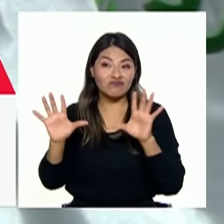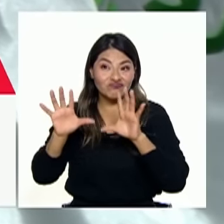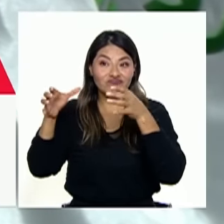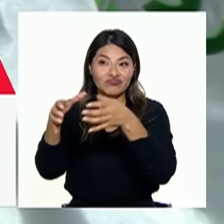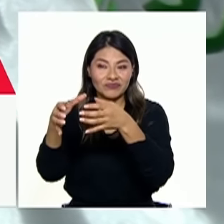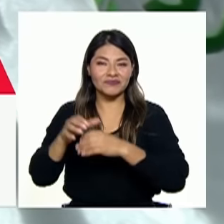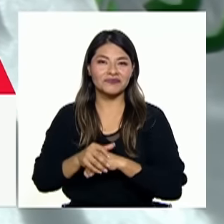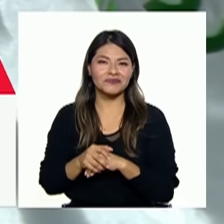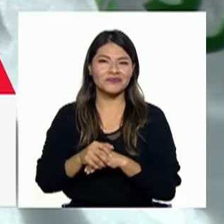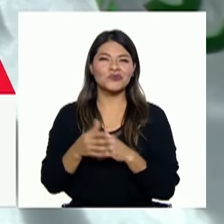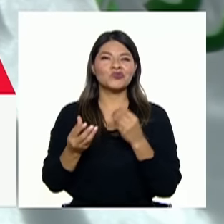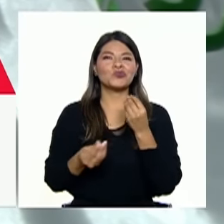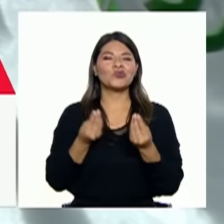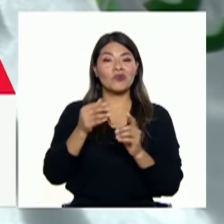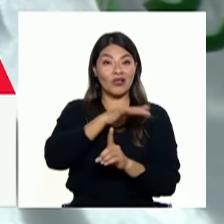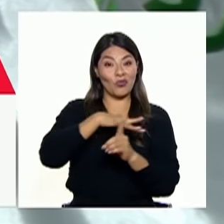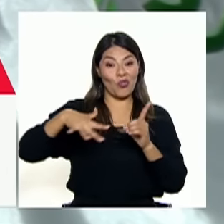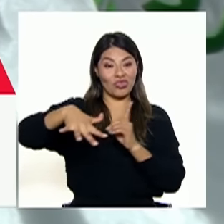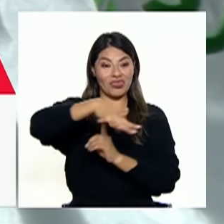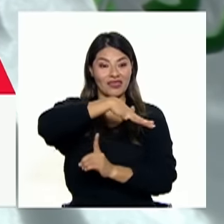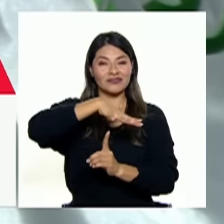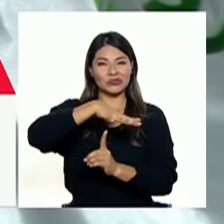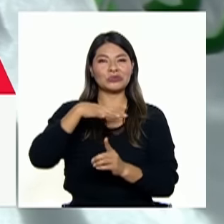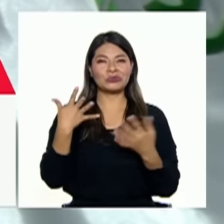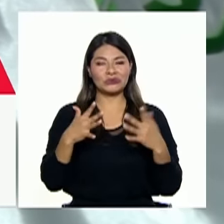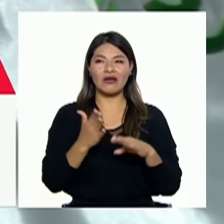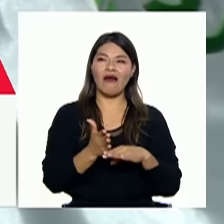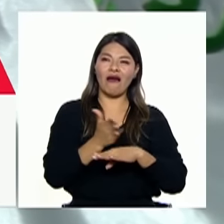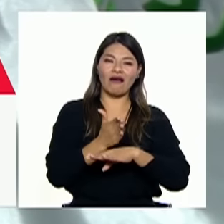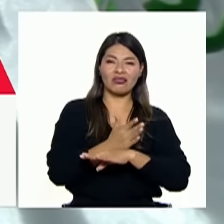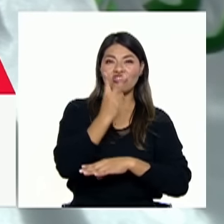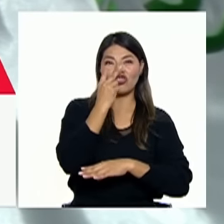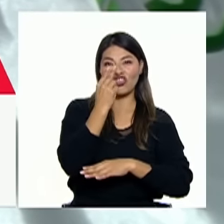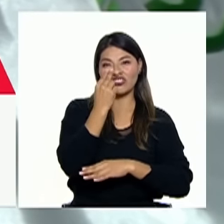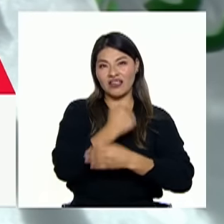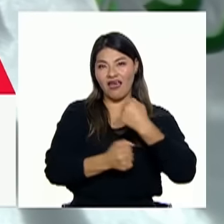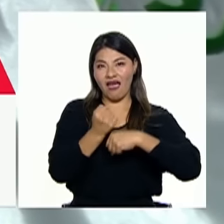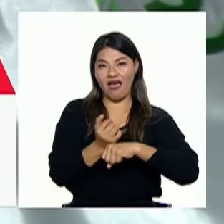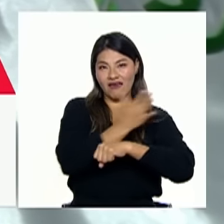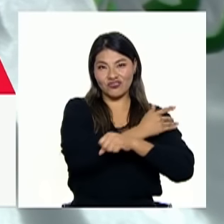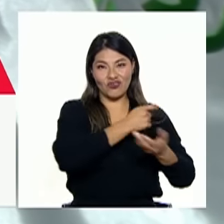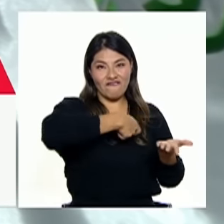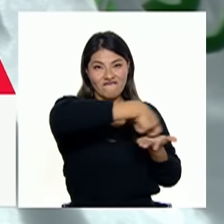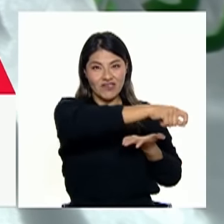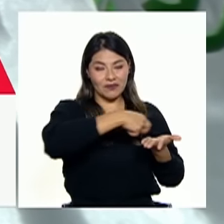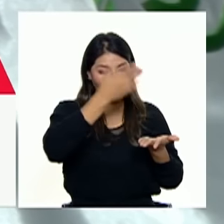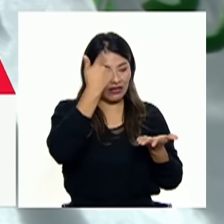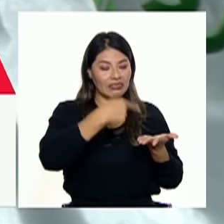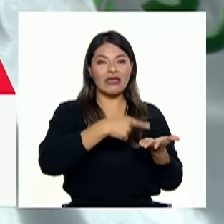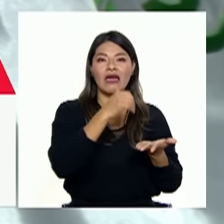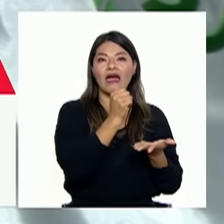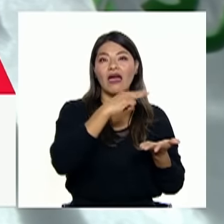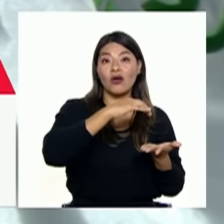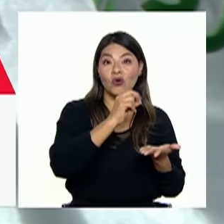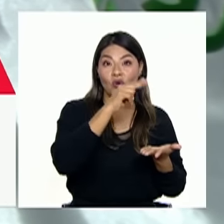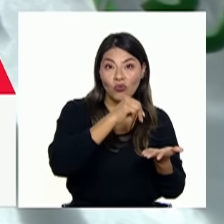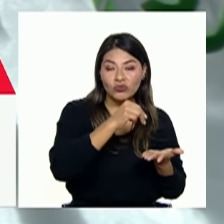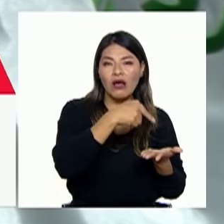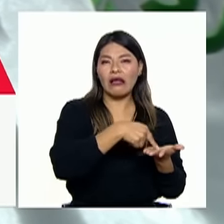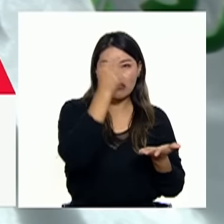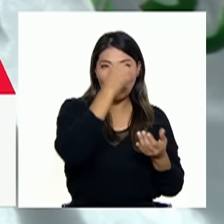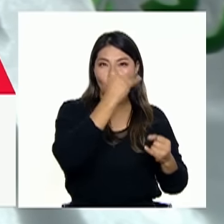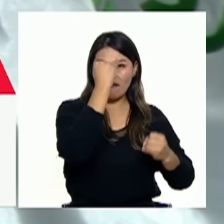dramático. Habían pasado un poco más de 12 años de la firma del Tratado de Ancón, que puso fin a la guerra con